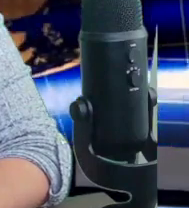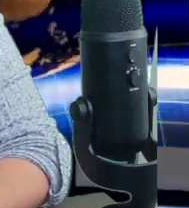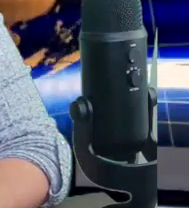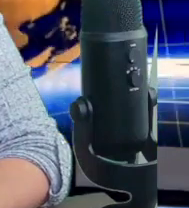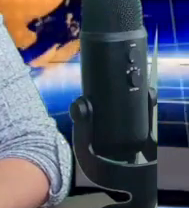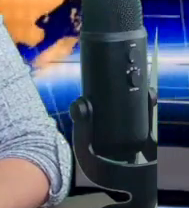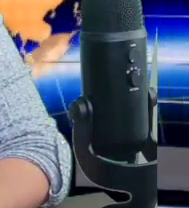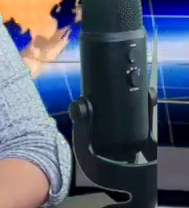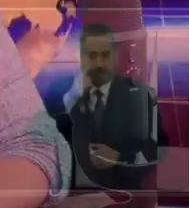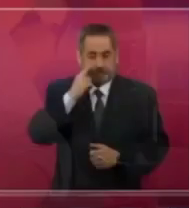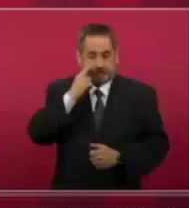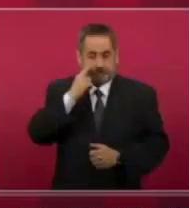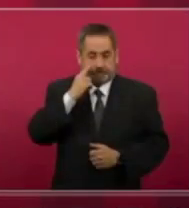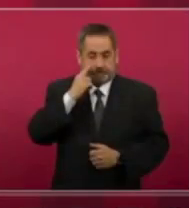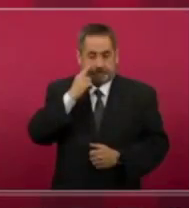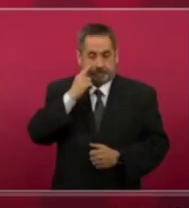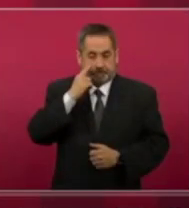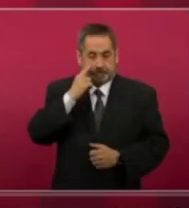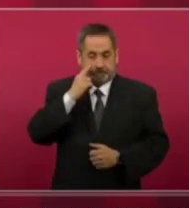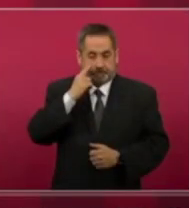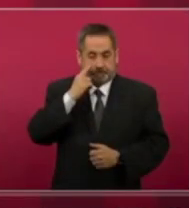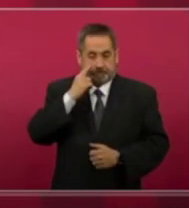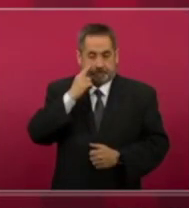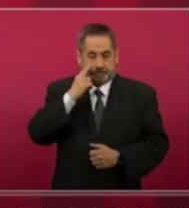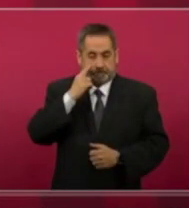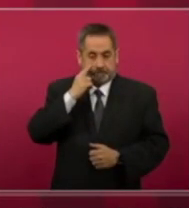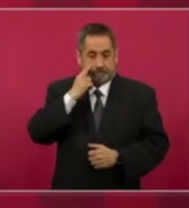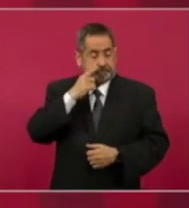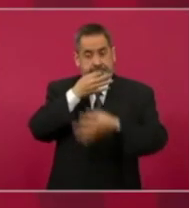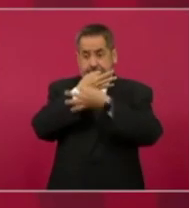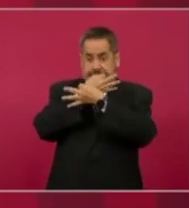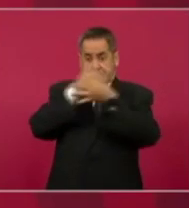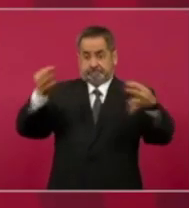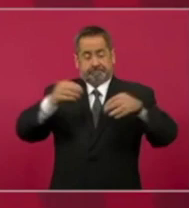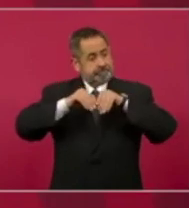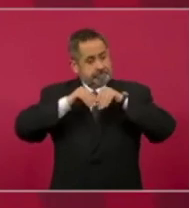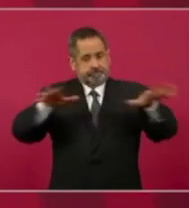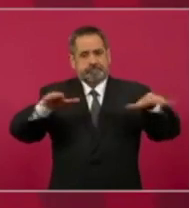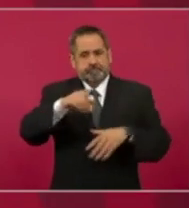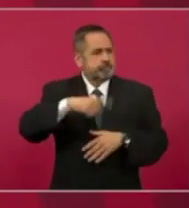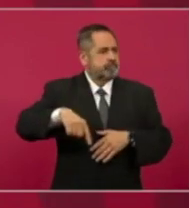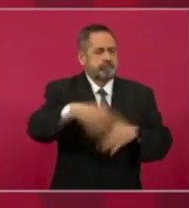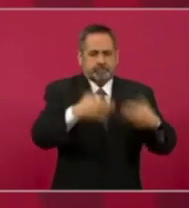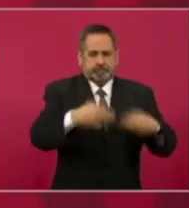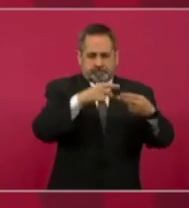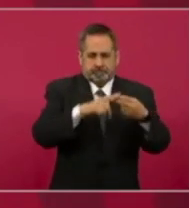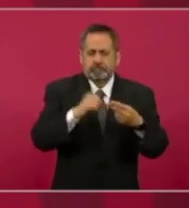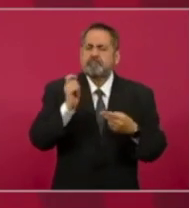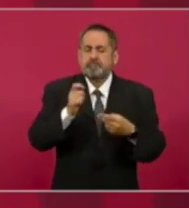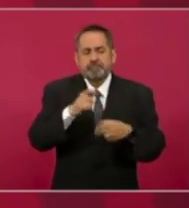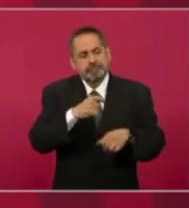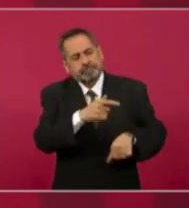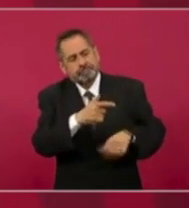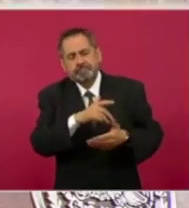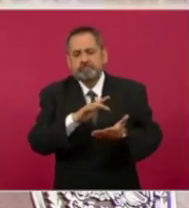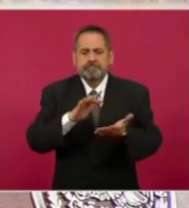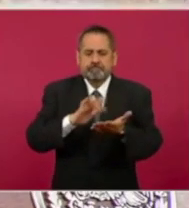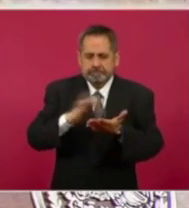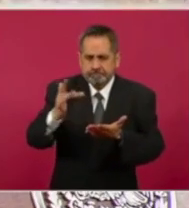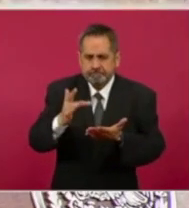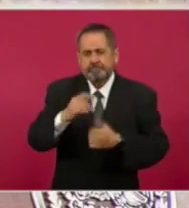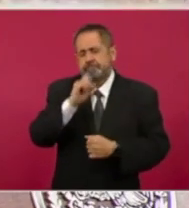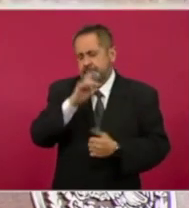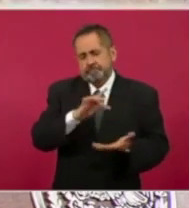pasó en conferencia matutina. Es también agradecerles por su